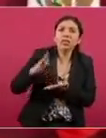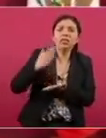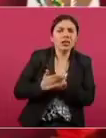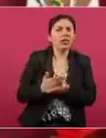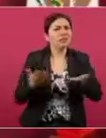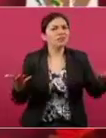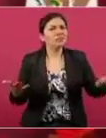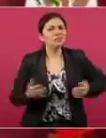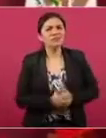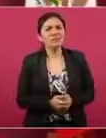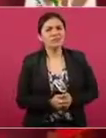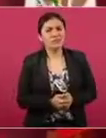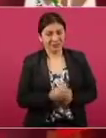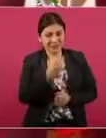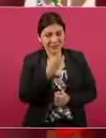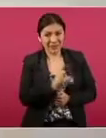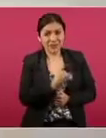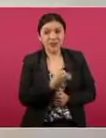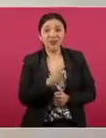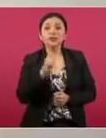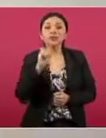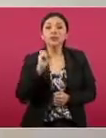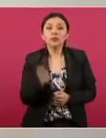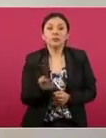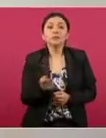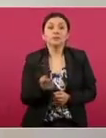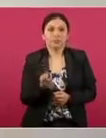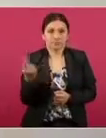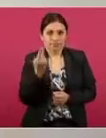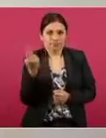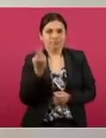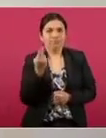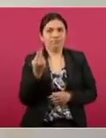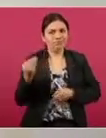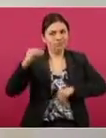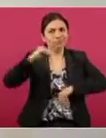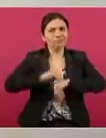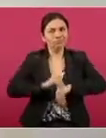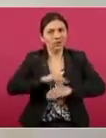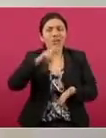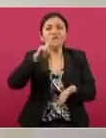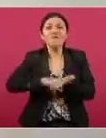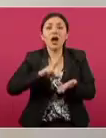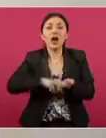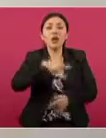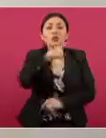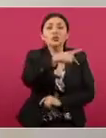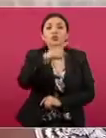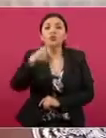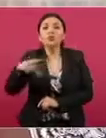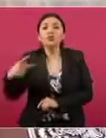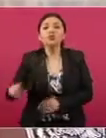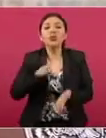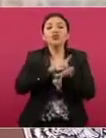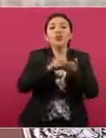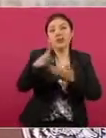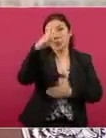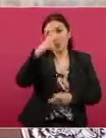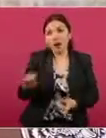Y aquí estamos hablando de hacer valer el derecho del pueblo a la salud.